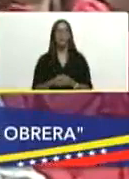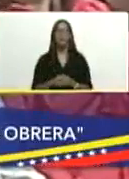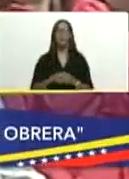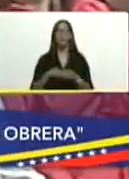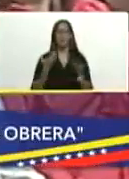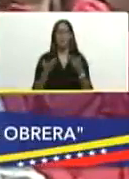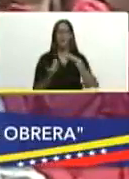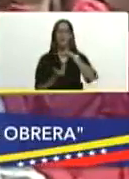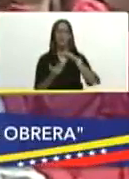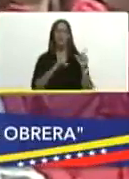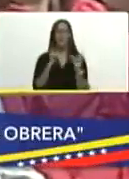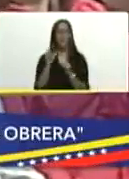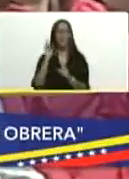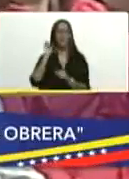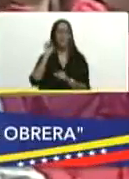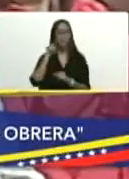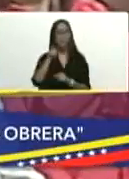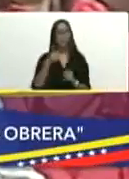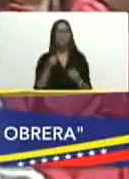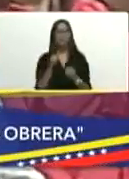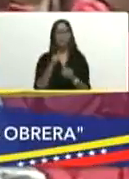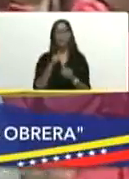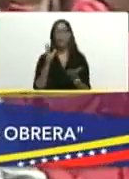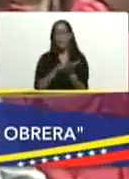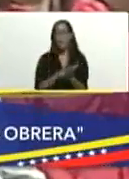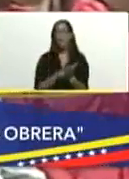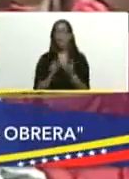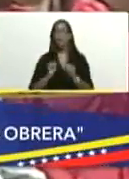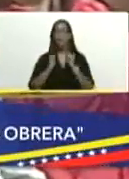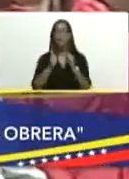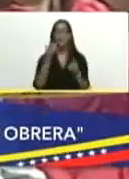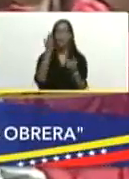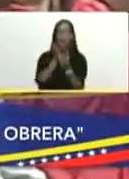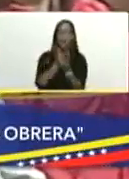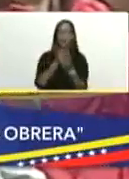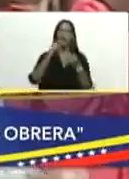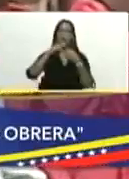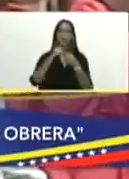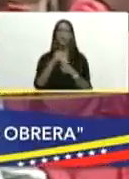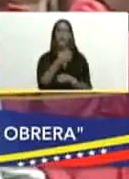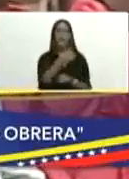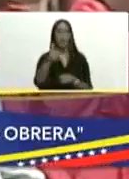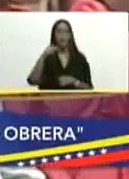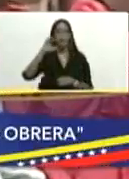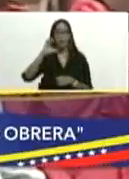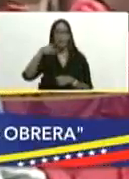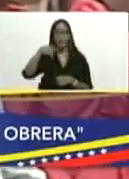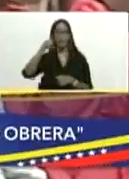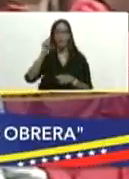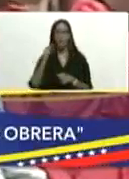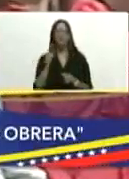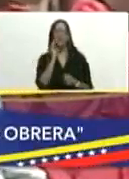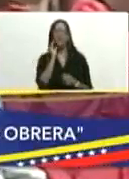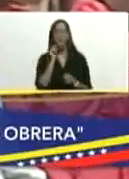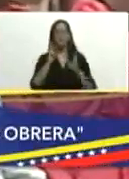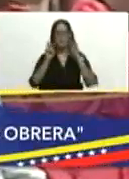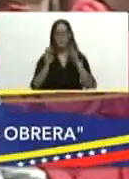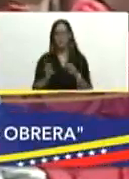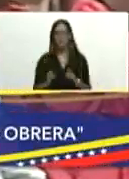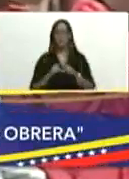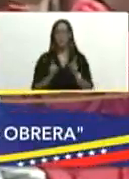presidente Para cuando usted indique y que Comencemos entonces a registrar con cada uno de los cpt cada una de las experiencias de invención Pero